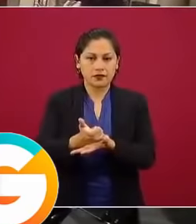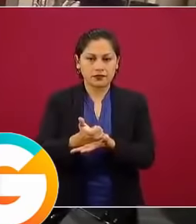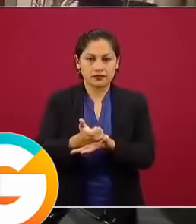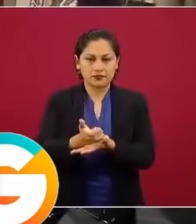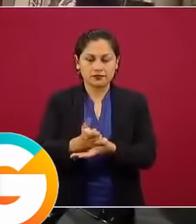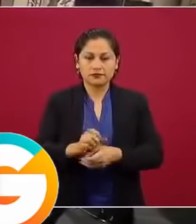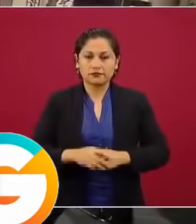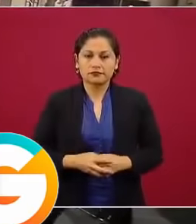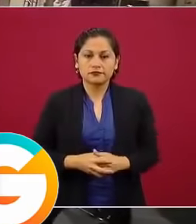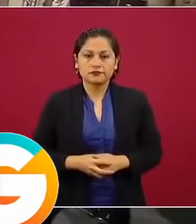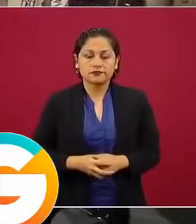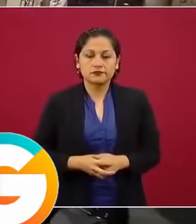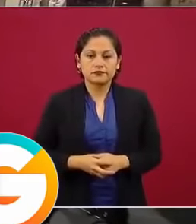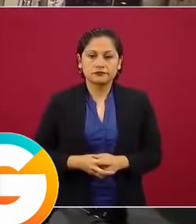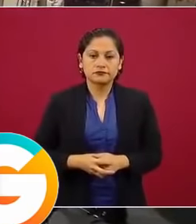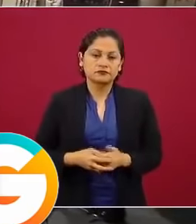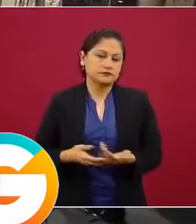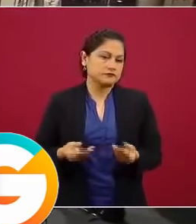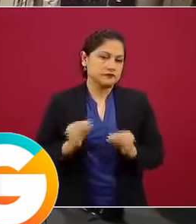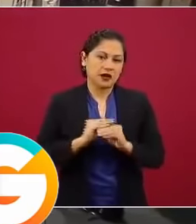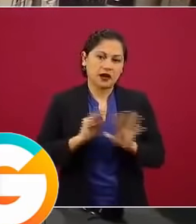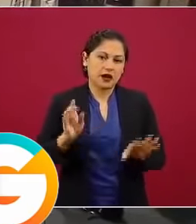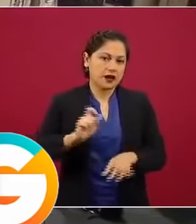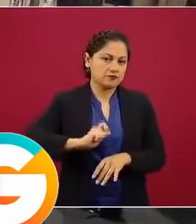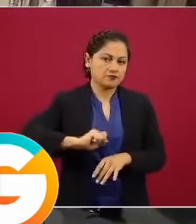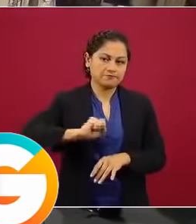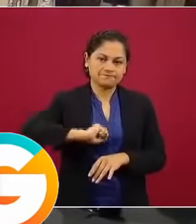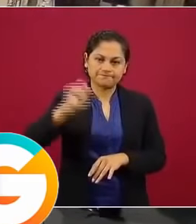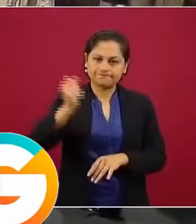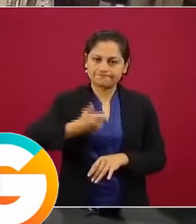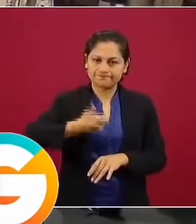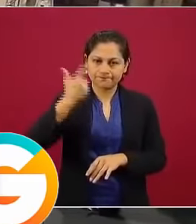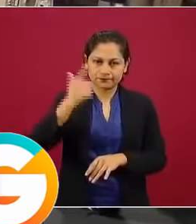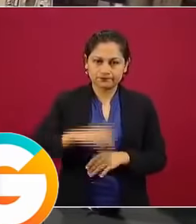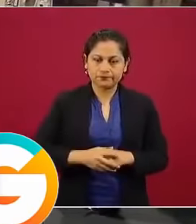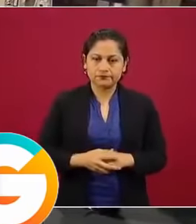desde luego más elevada.